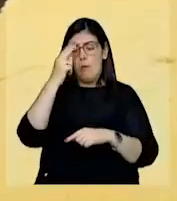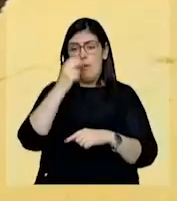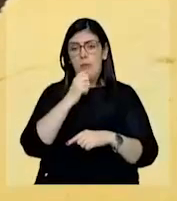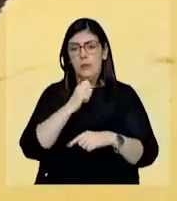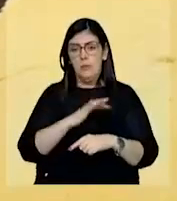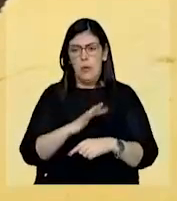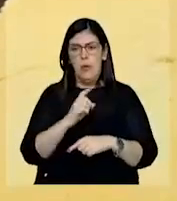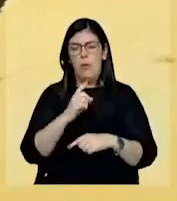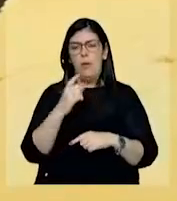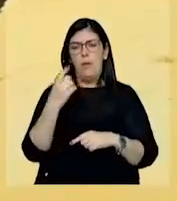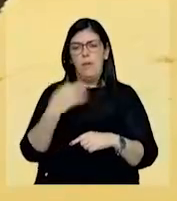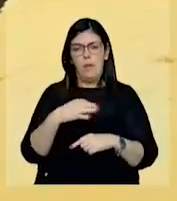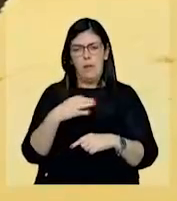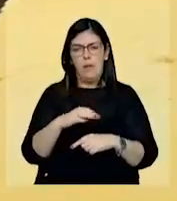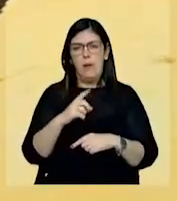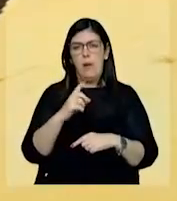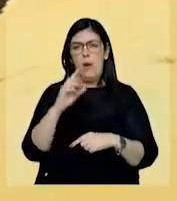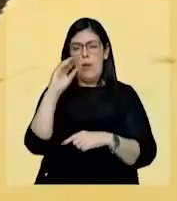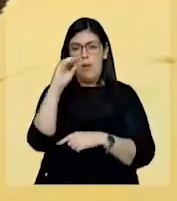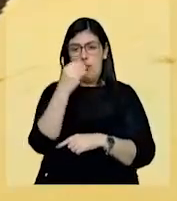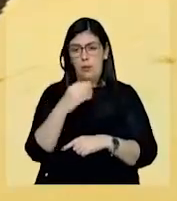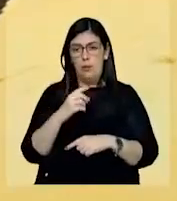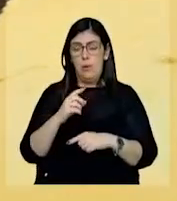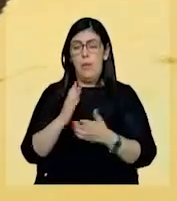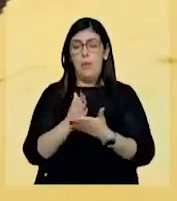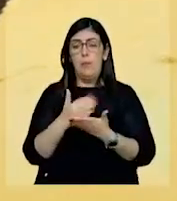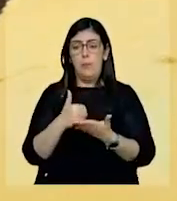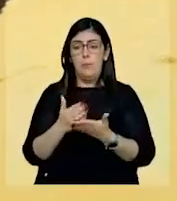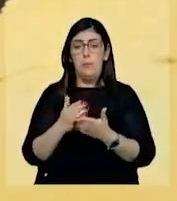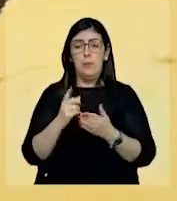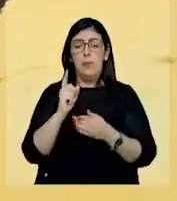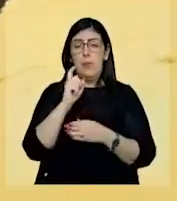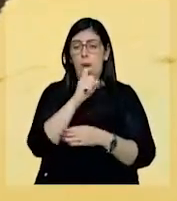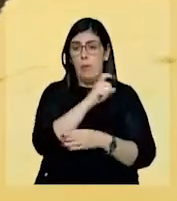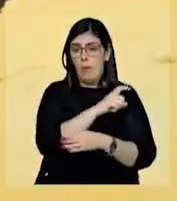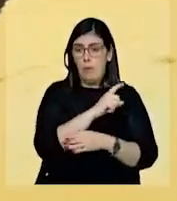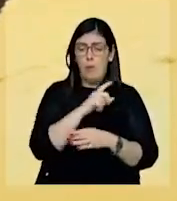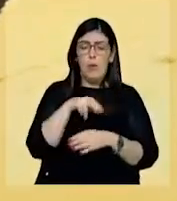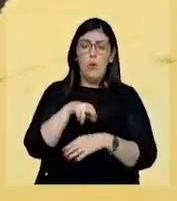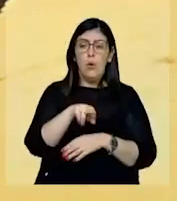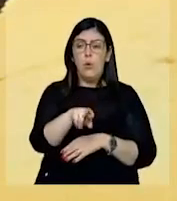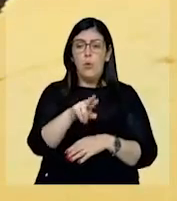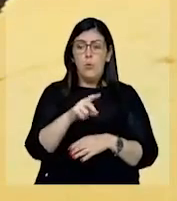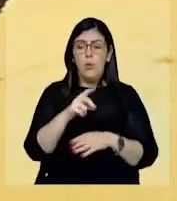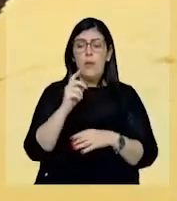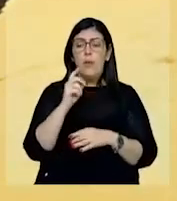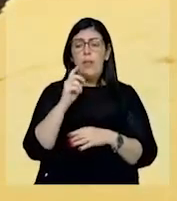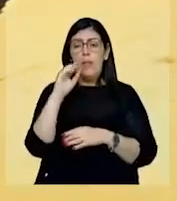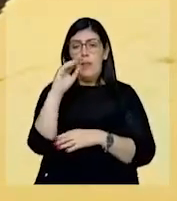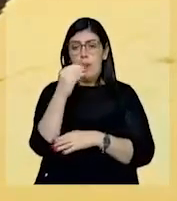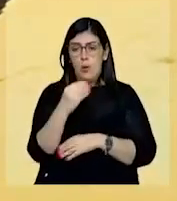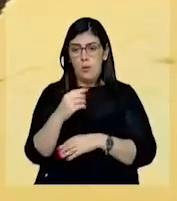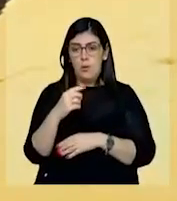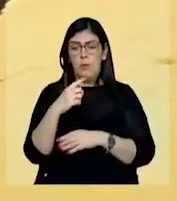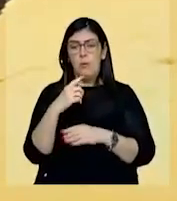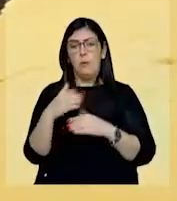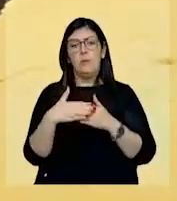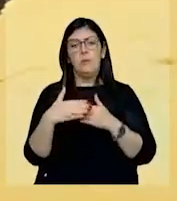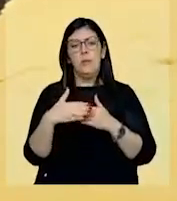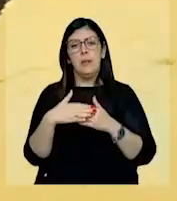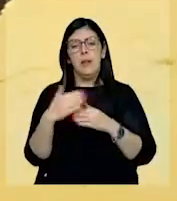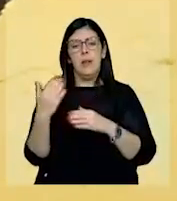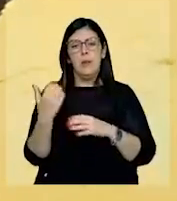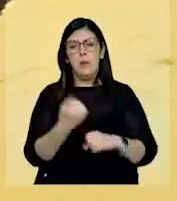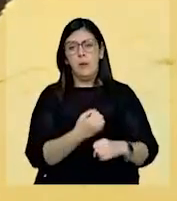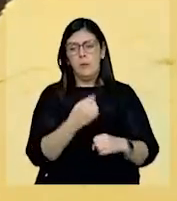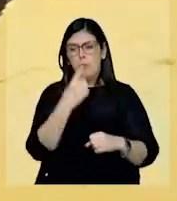cercana con los dinosaurios. Incluso en el departamento de Tacuarembó hay una ruta de dinosaurios y está cada vez más cerca la inauguración de un